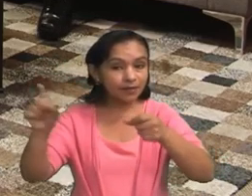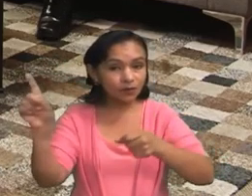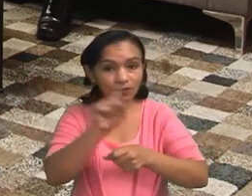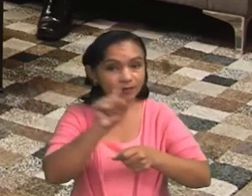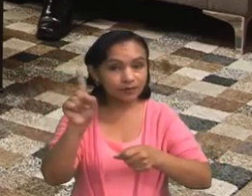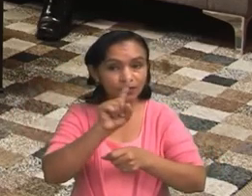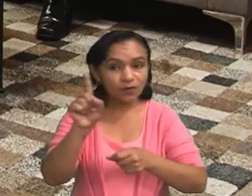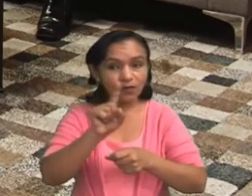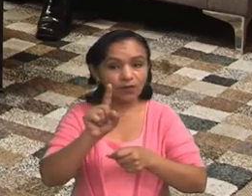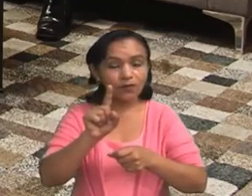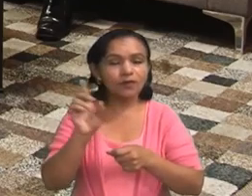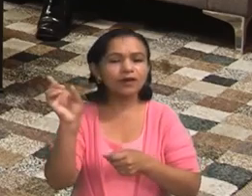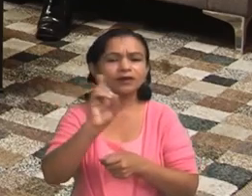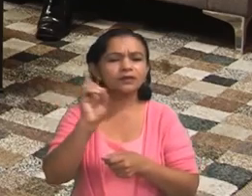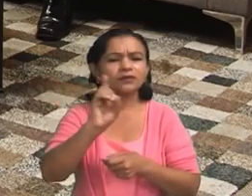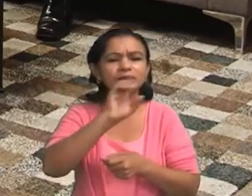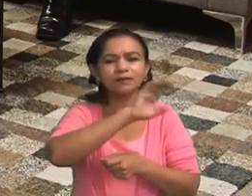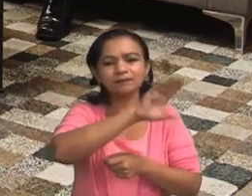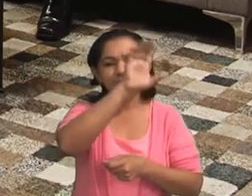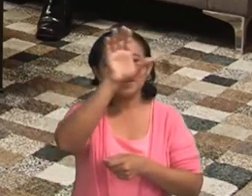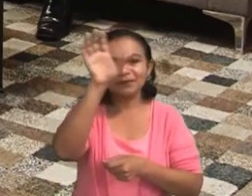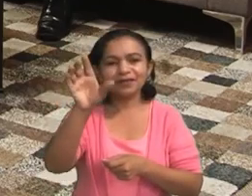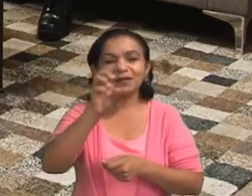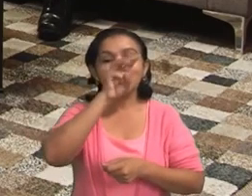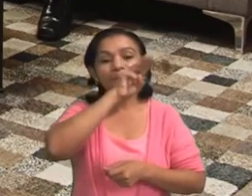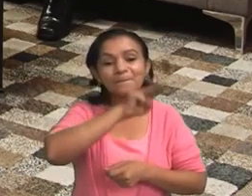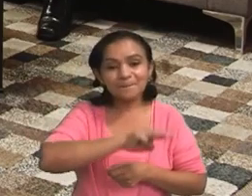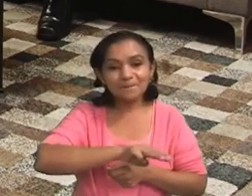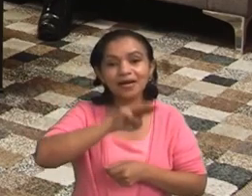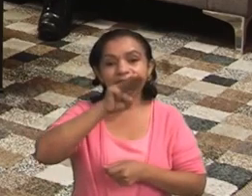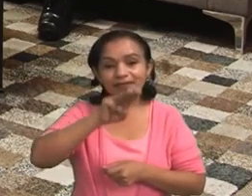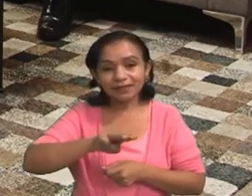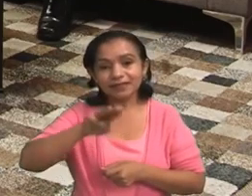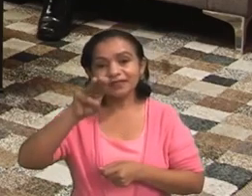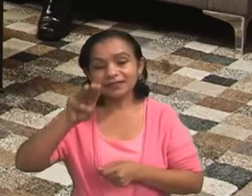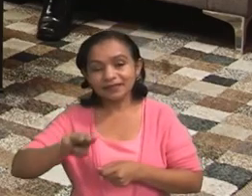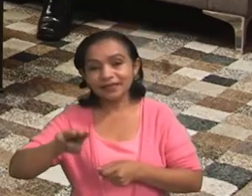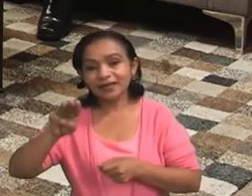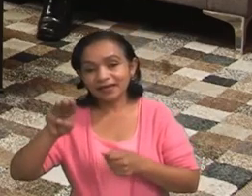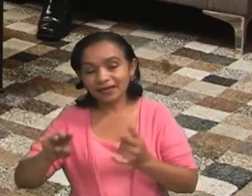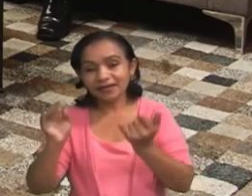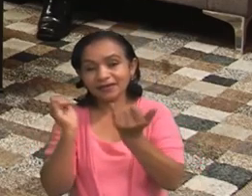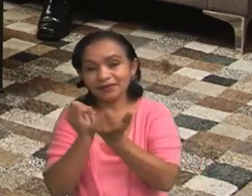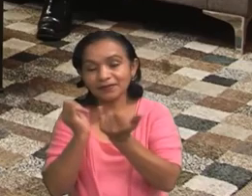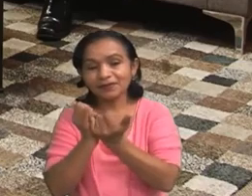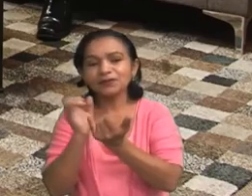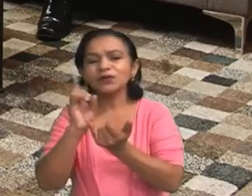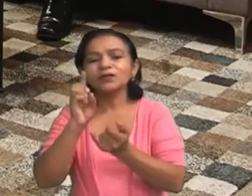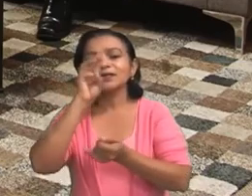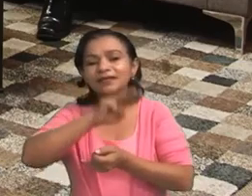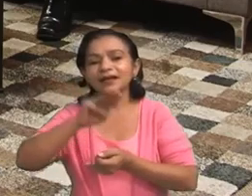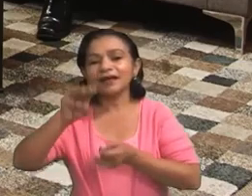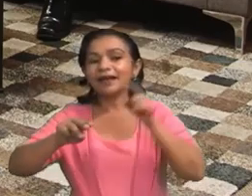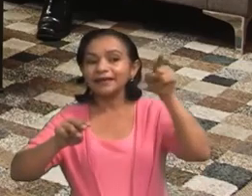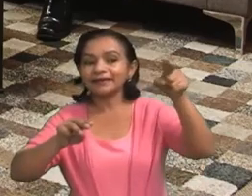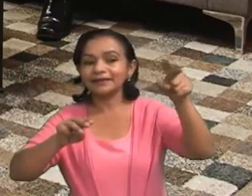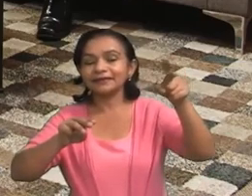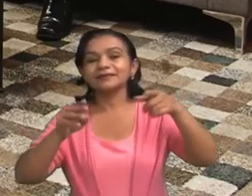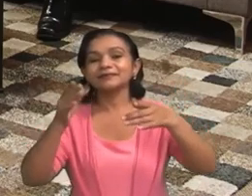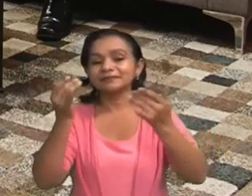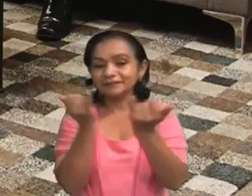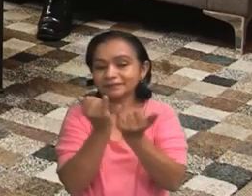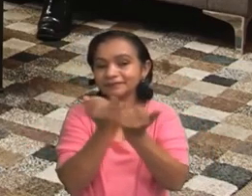sino en su facultad regional multidisciplinaria ubicada en Matagalpa, en la ciudad de